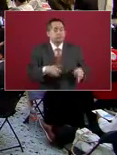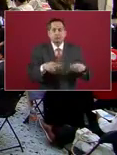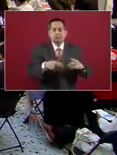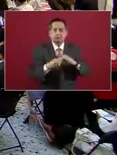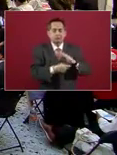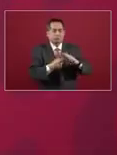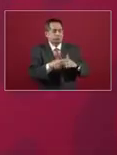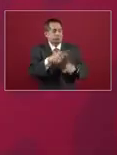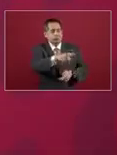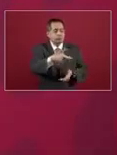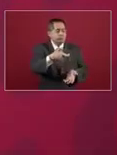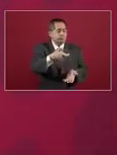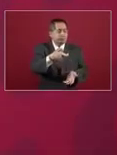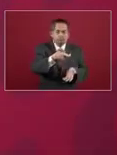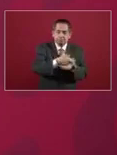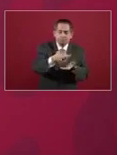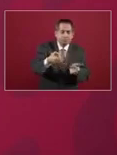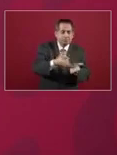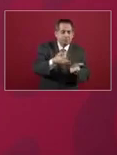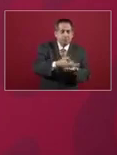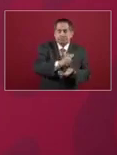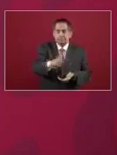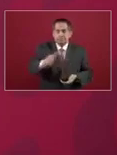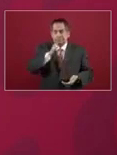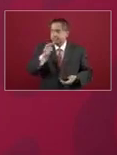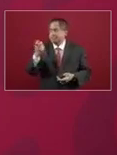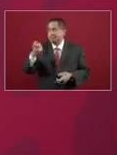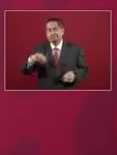no pagaban impuestos.